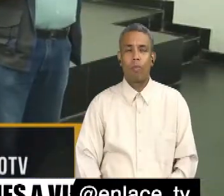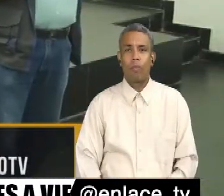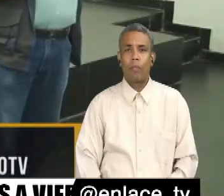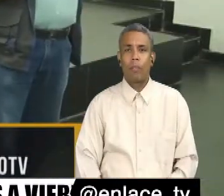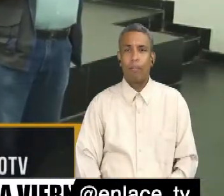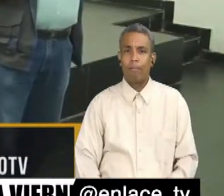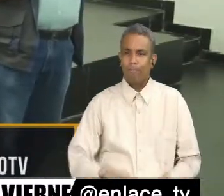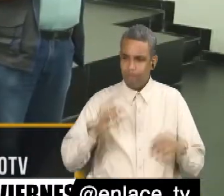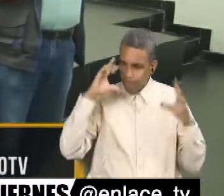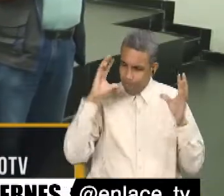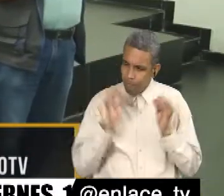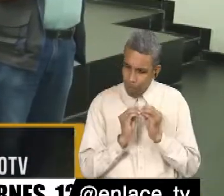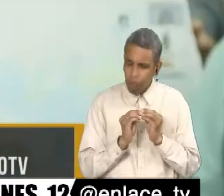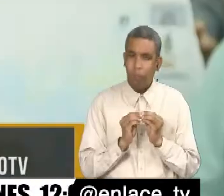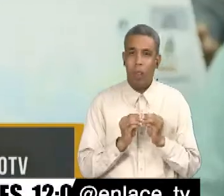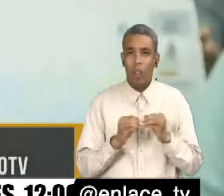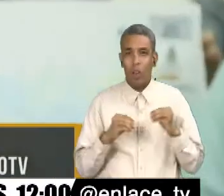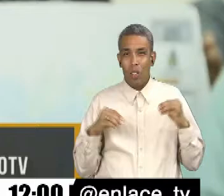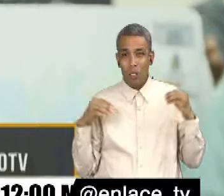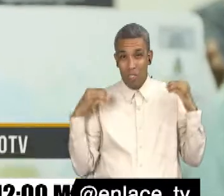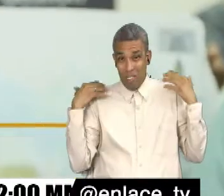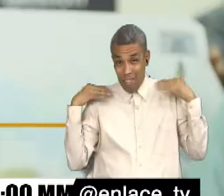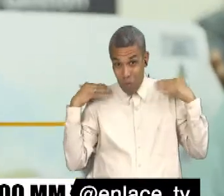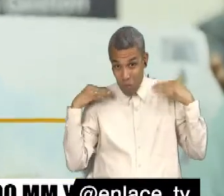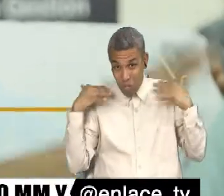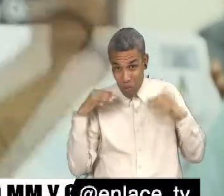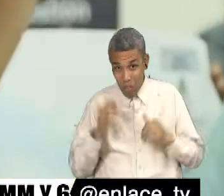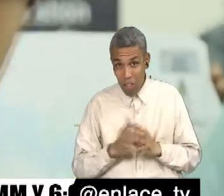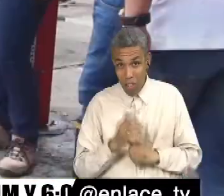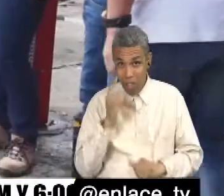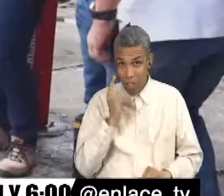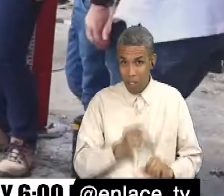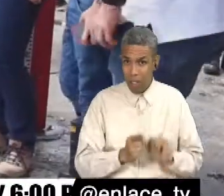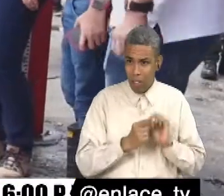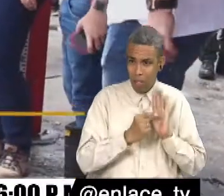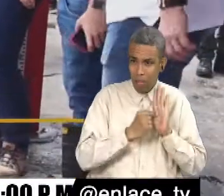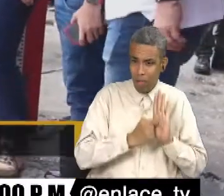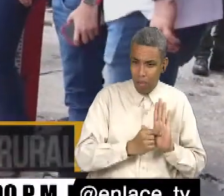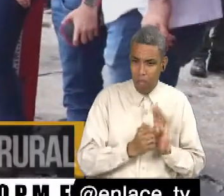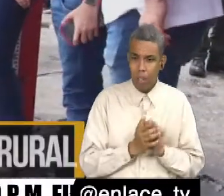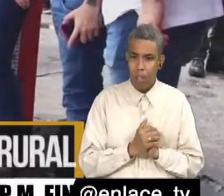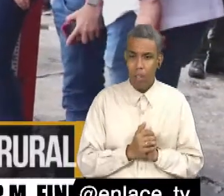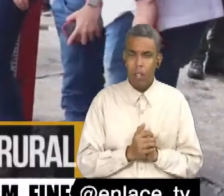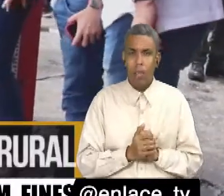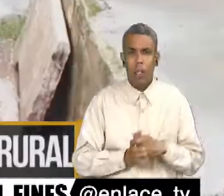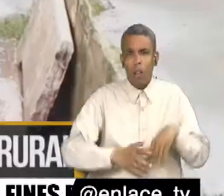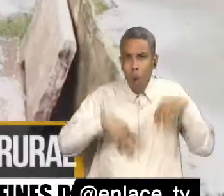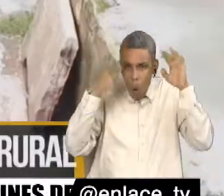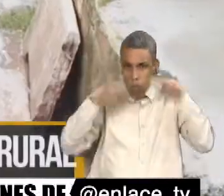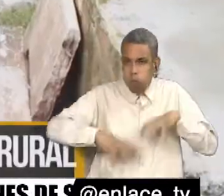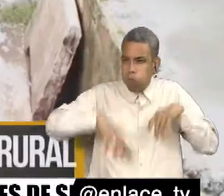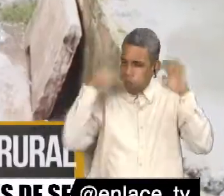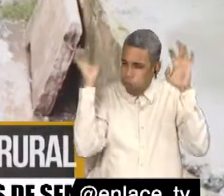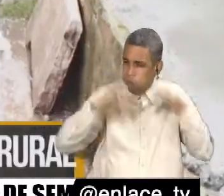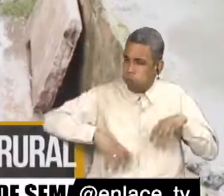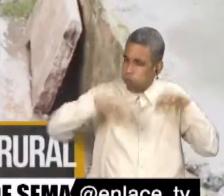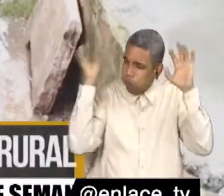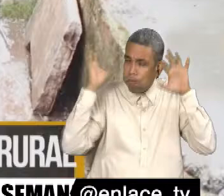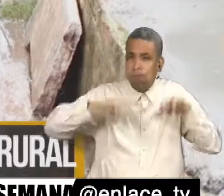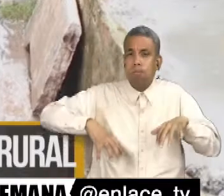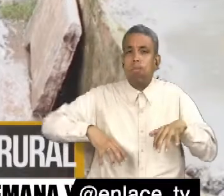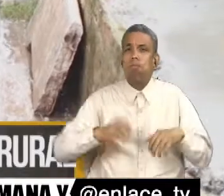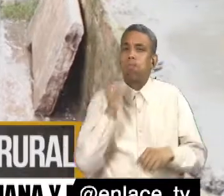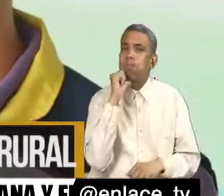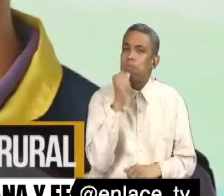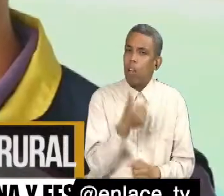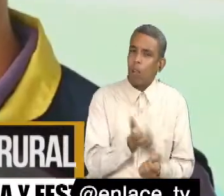declarar al sector rural del municipio en calamidad pública surgió a raíz de las afectaciones en cultivos por lluvias de los últimos días en la ciudad y región.